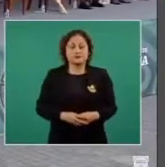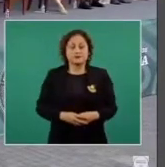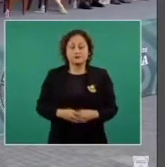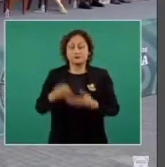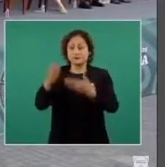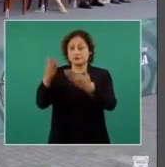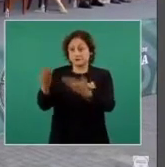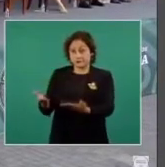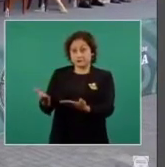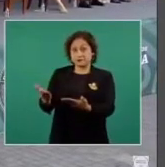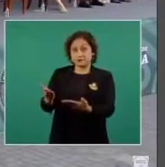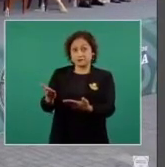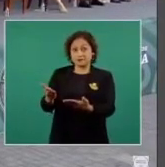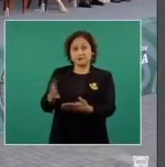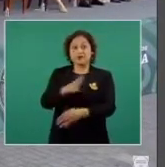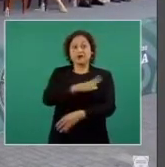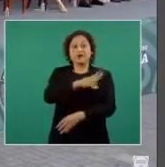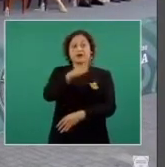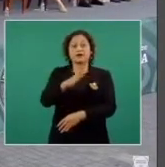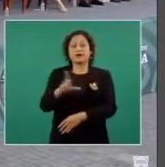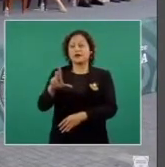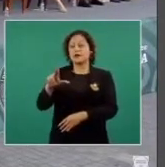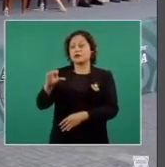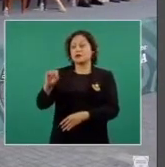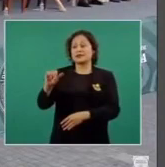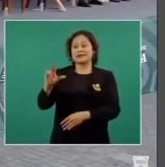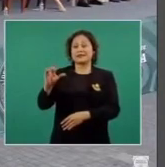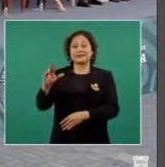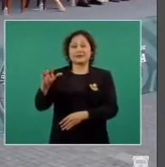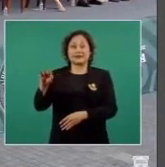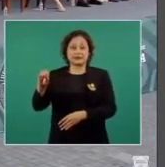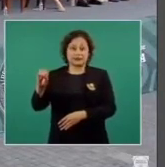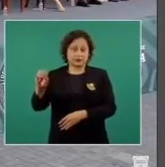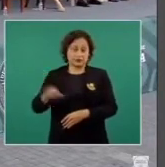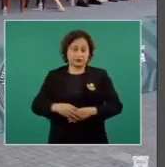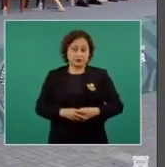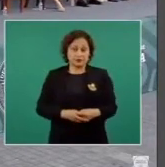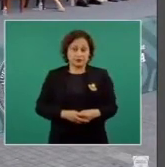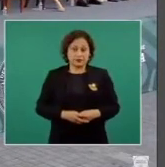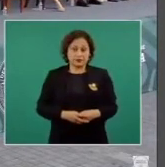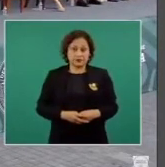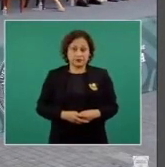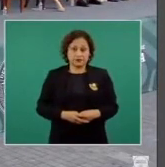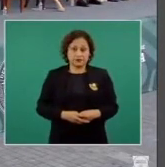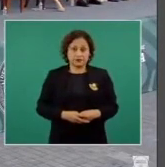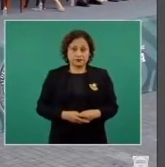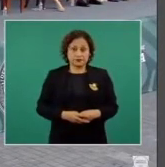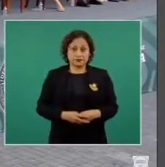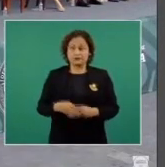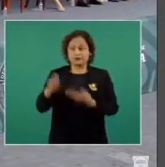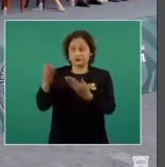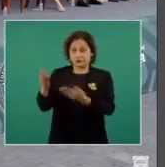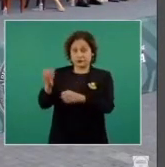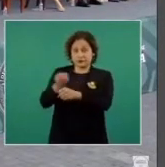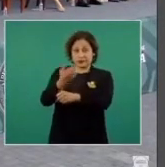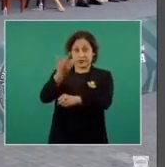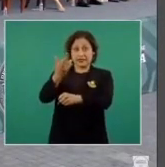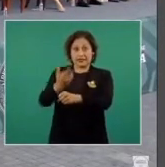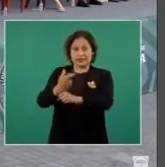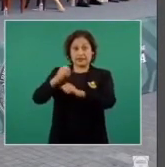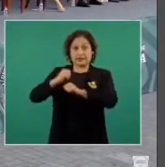con la Alemania nazi que conquistó gran parte de Europa. Y ese discurso a mí me encantó, me